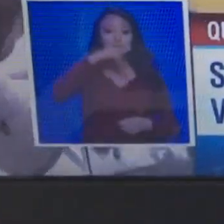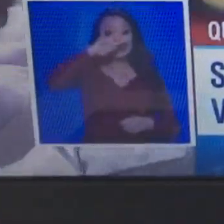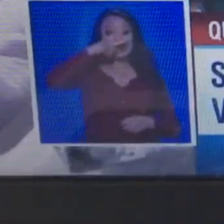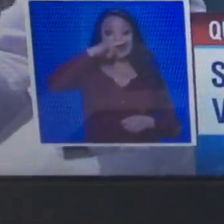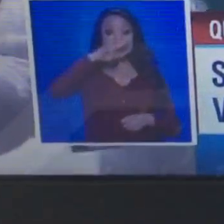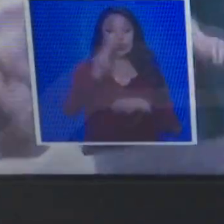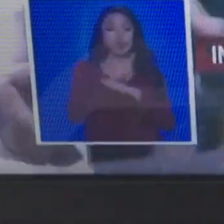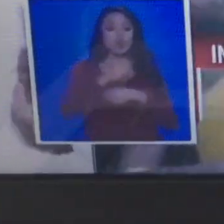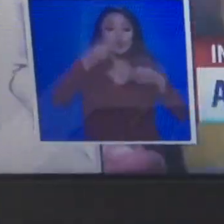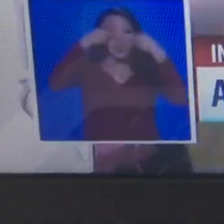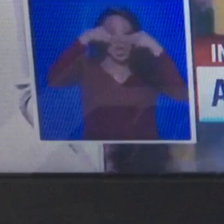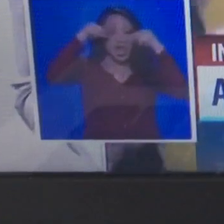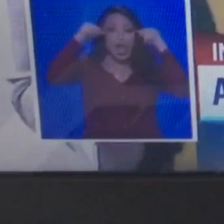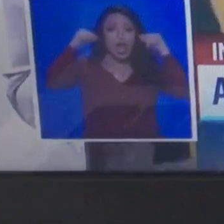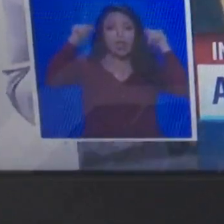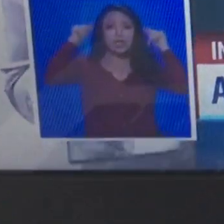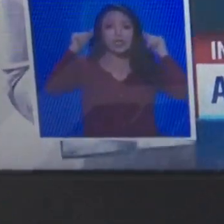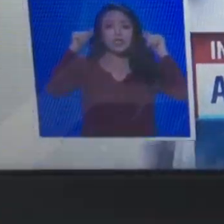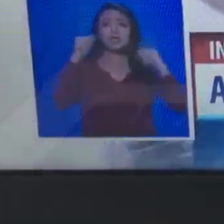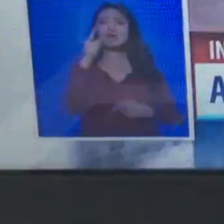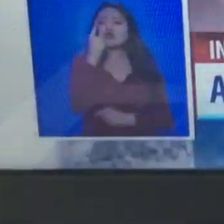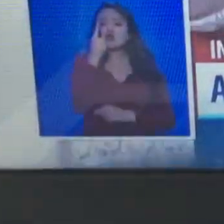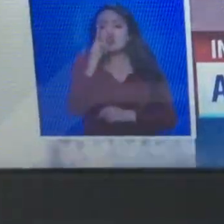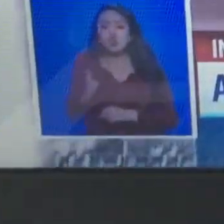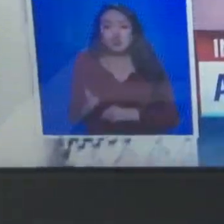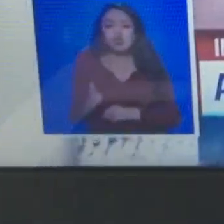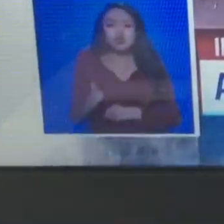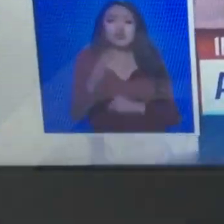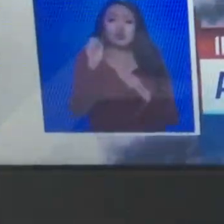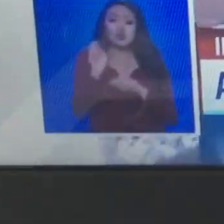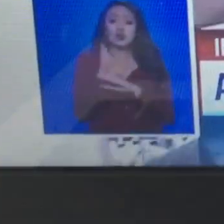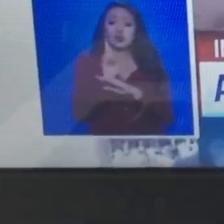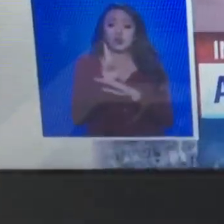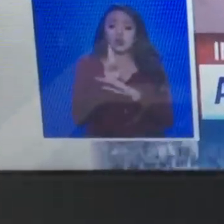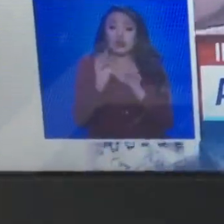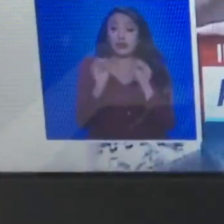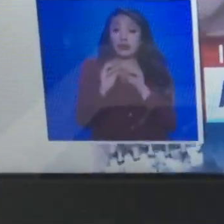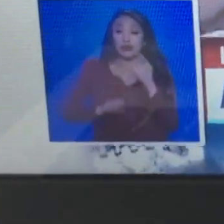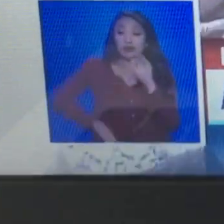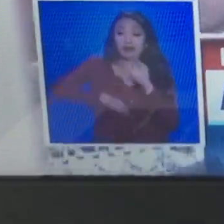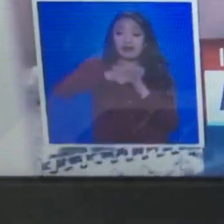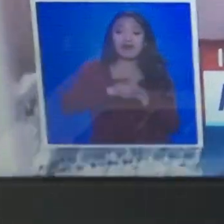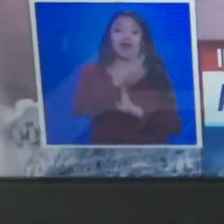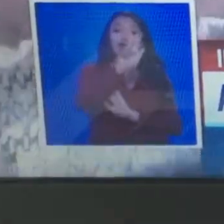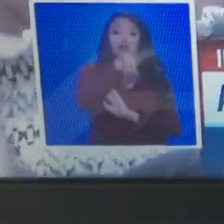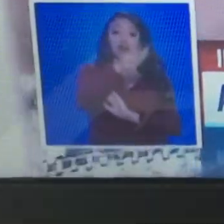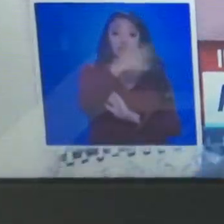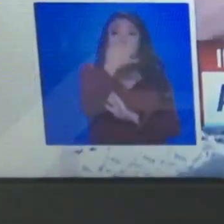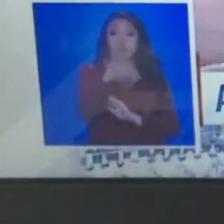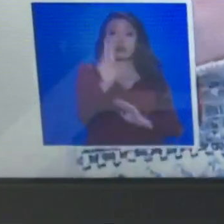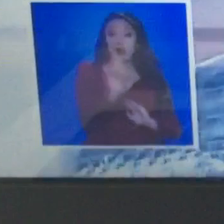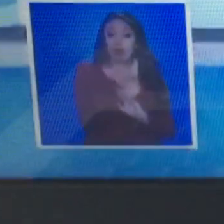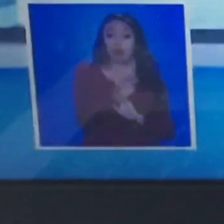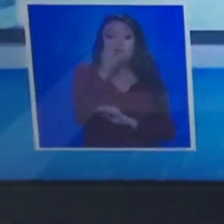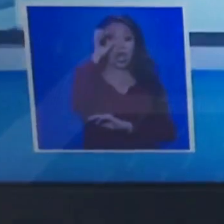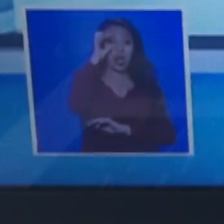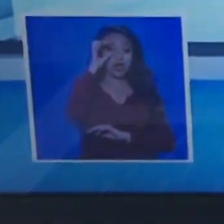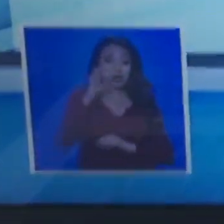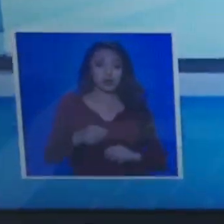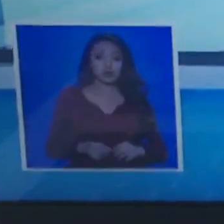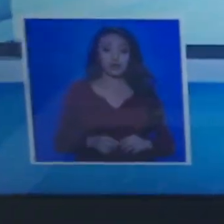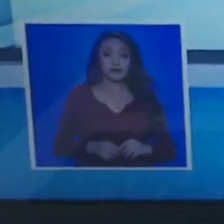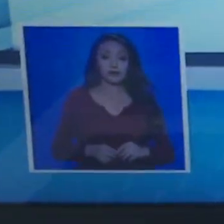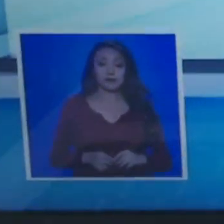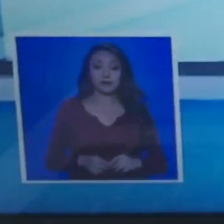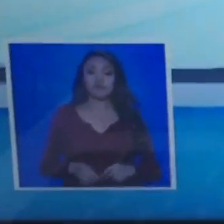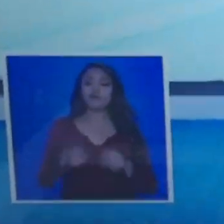utilizar lentes desde los primeros años de vida, y en casos extremos, desde los 3 meses de nacido. Muy bien,